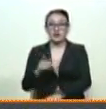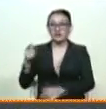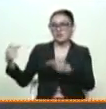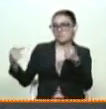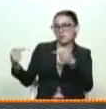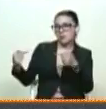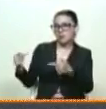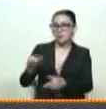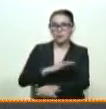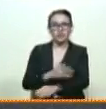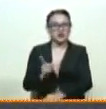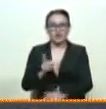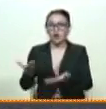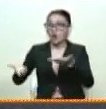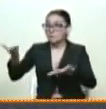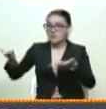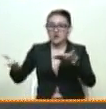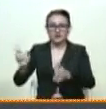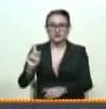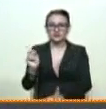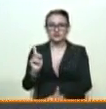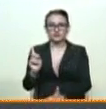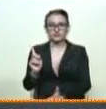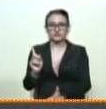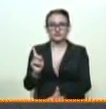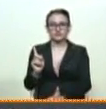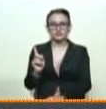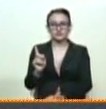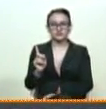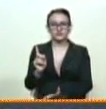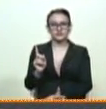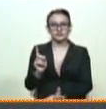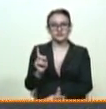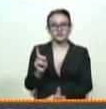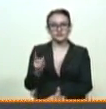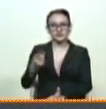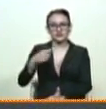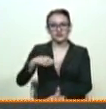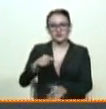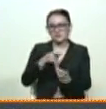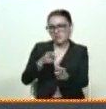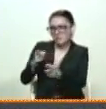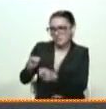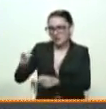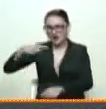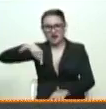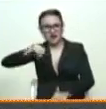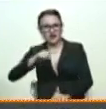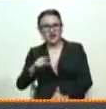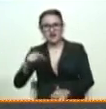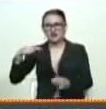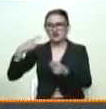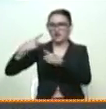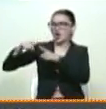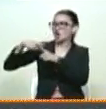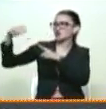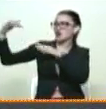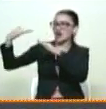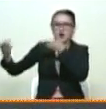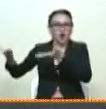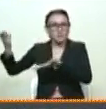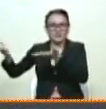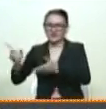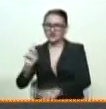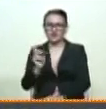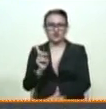combate, de nuestras bocas de cañón o de nuestros tanques T-72 con los Abrams. No,